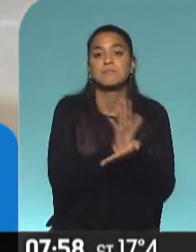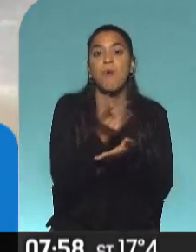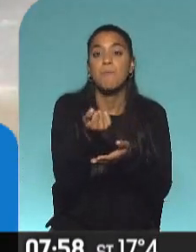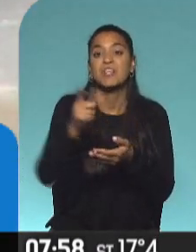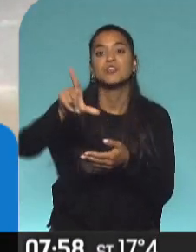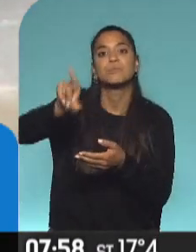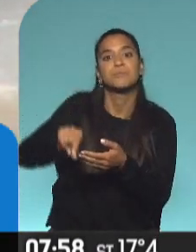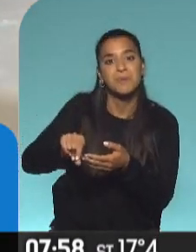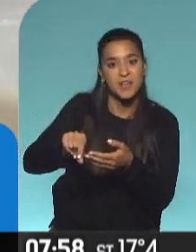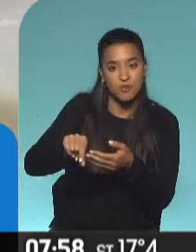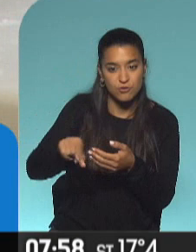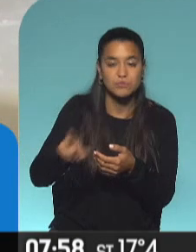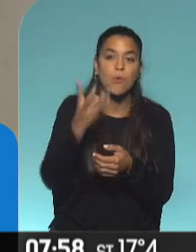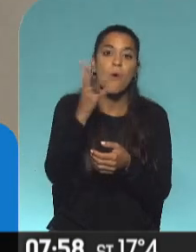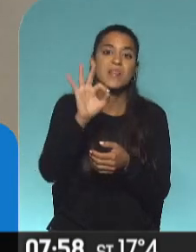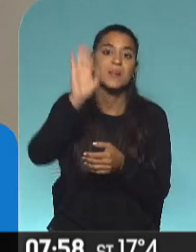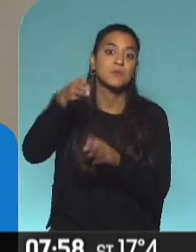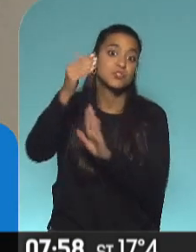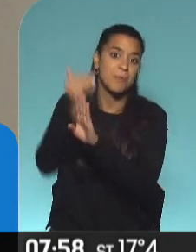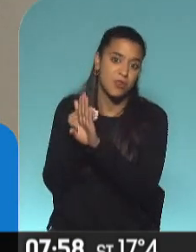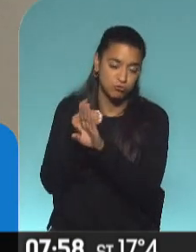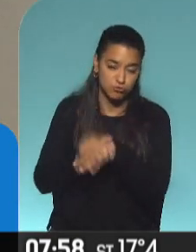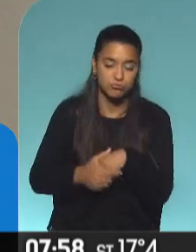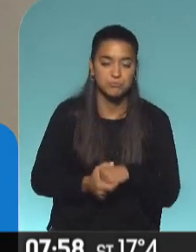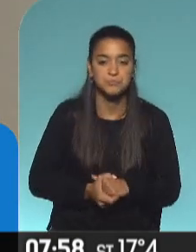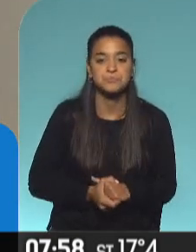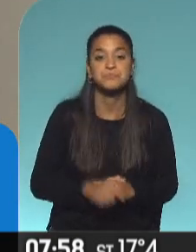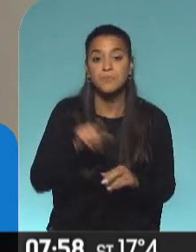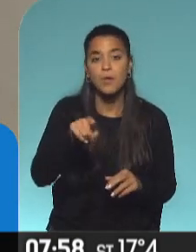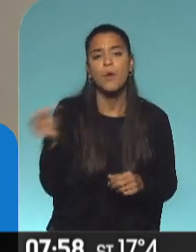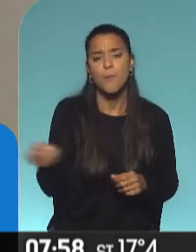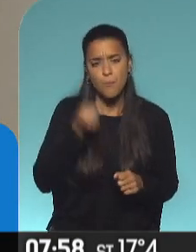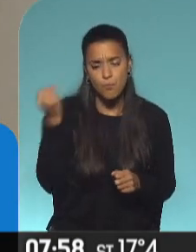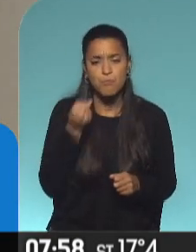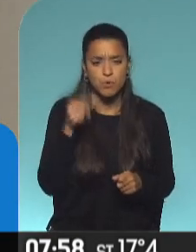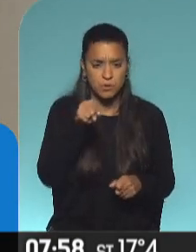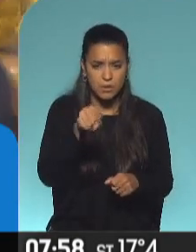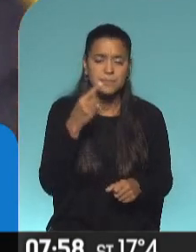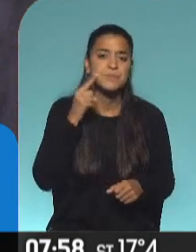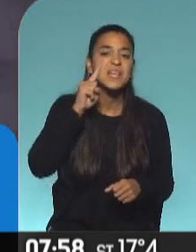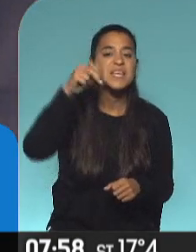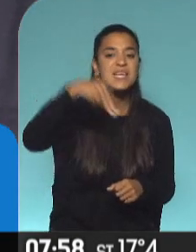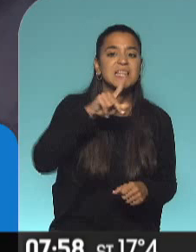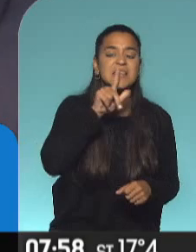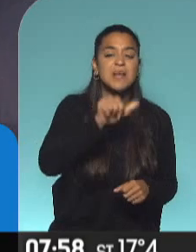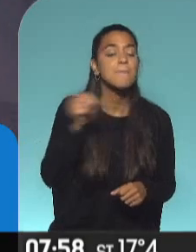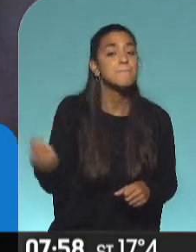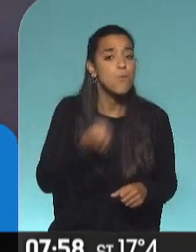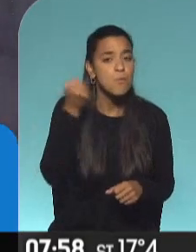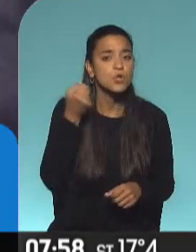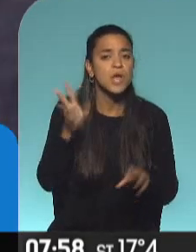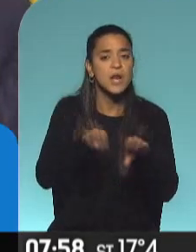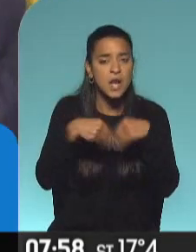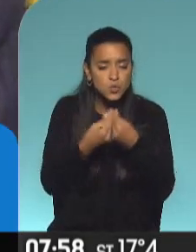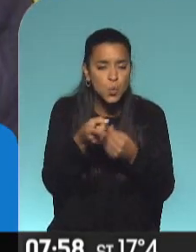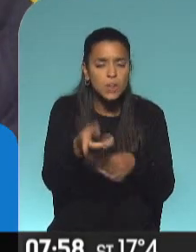precio del alimento hasta un 40%. Esto es importantísimo, lo que está haciendo el INTA, es importantísimo, es el resultado de